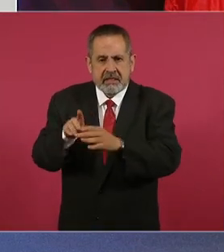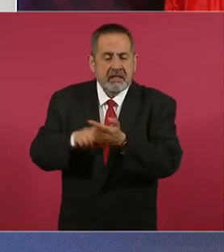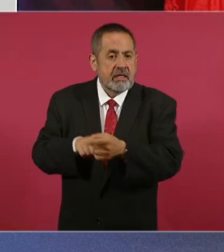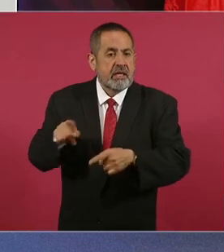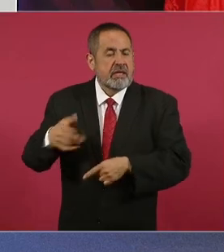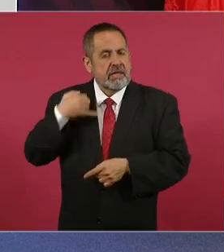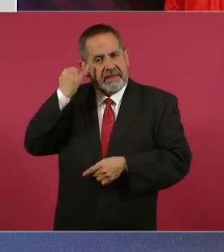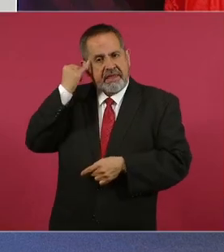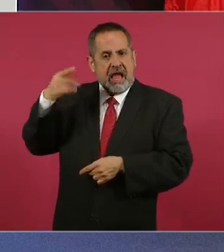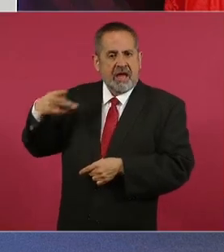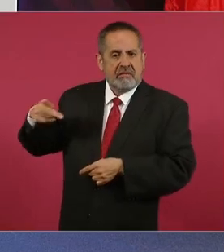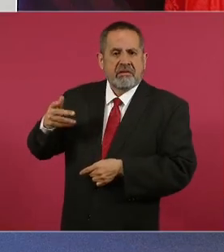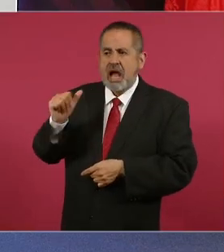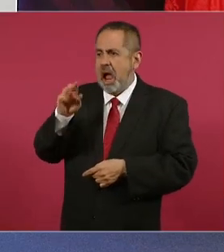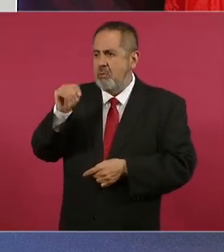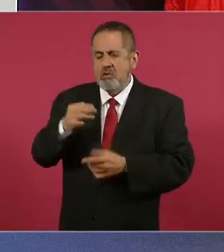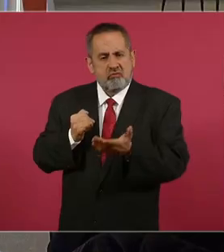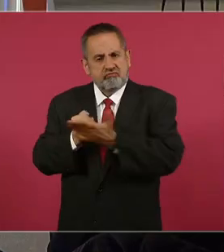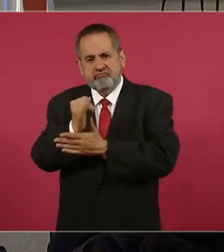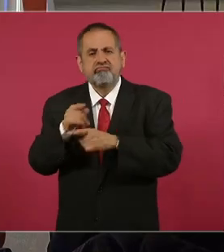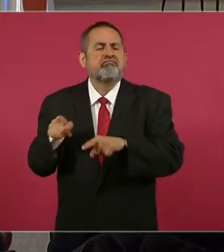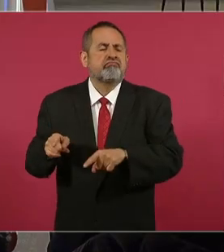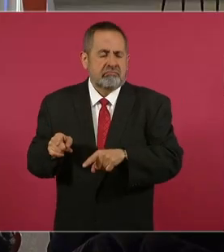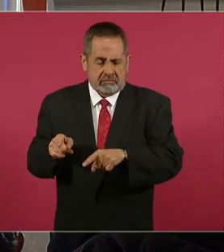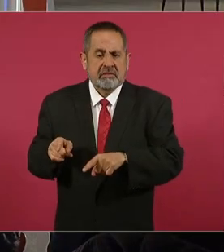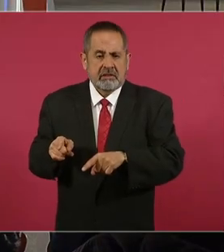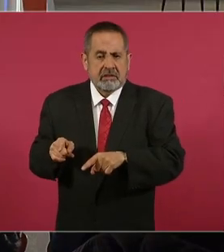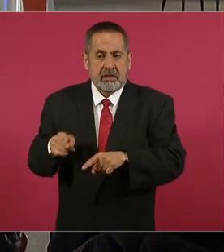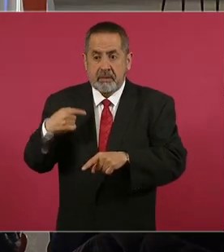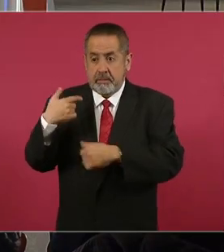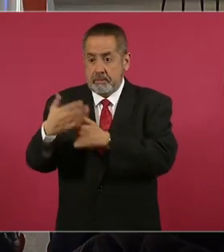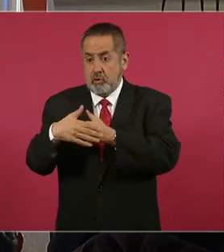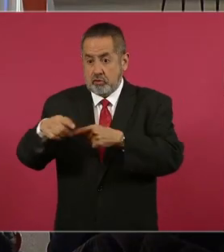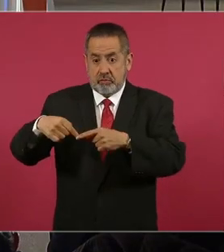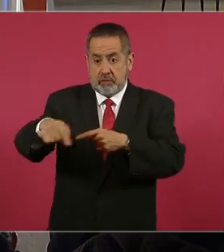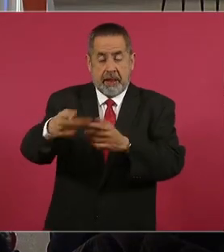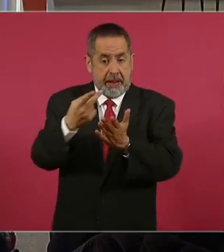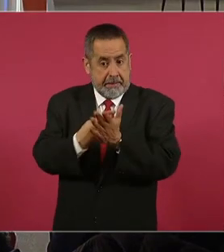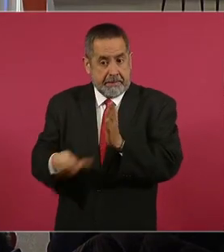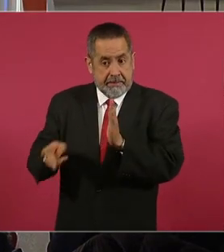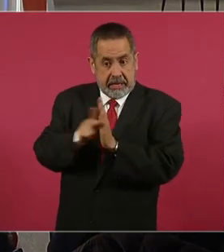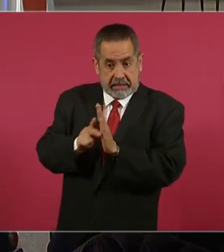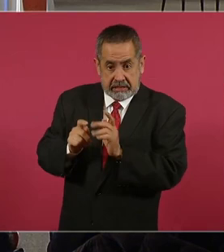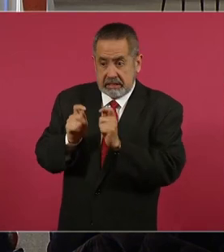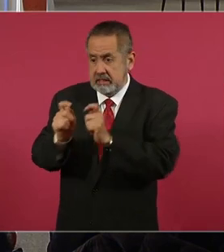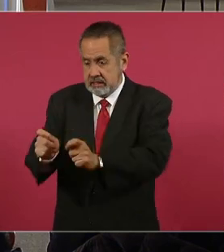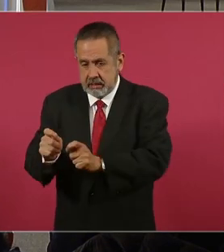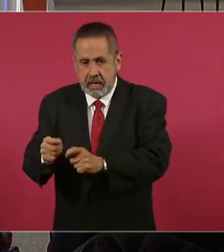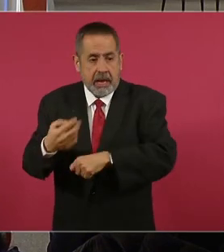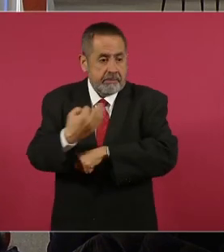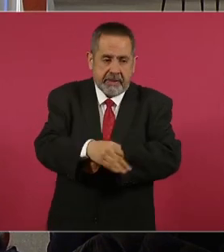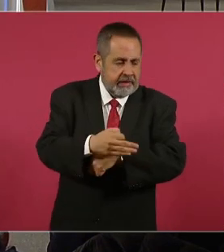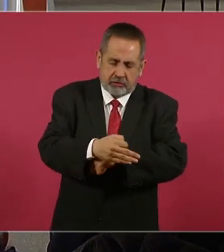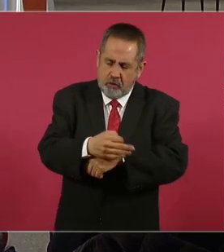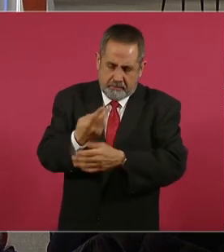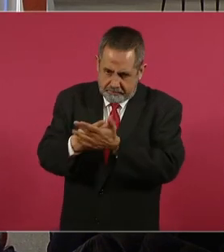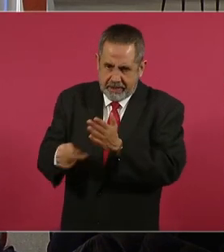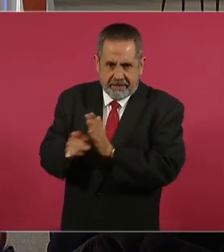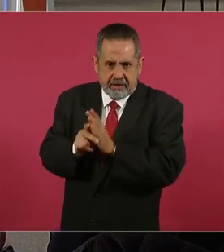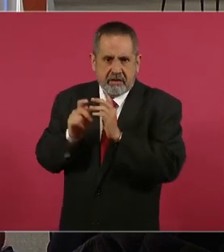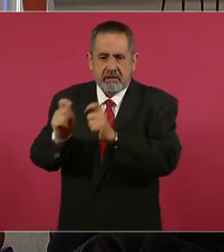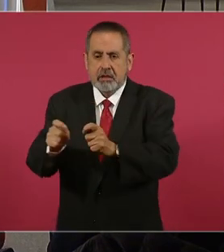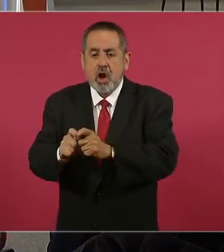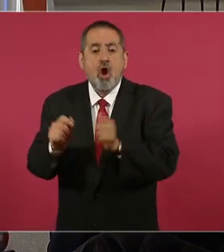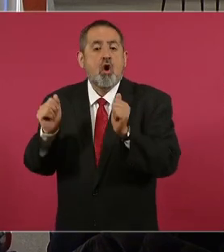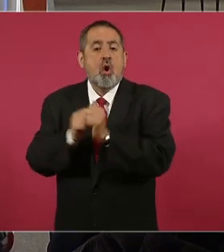presidente Andrés Manuel López Obrador, que para basificar trabajadores transitorios, el criterio era respetar